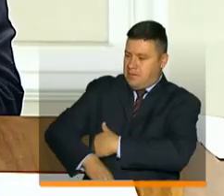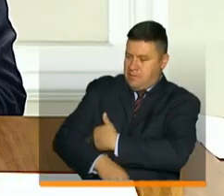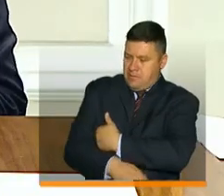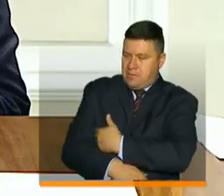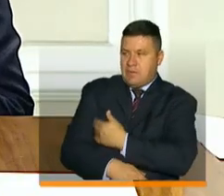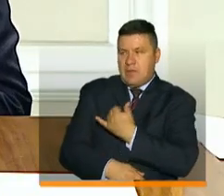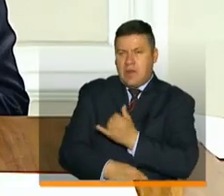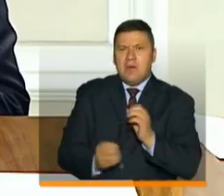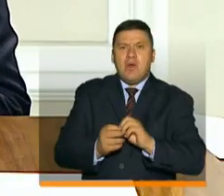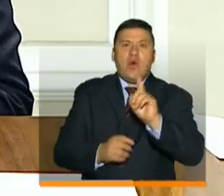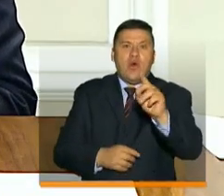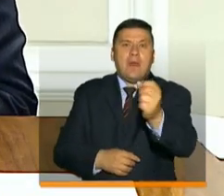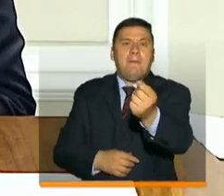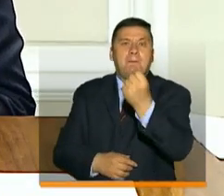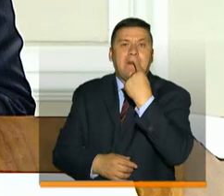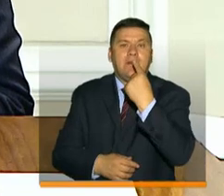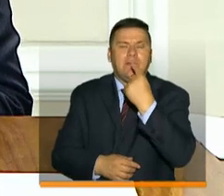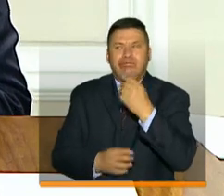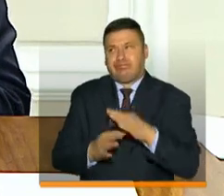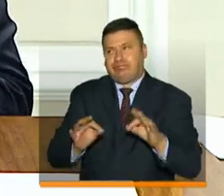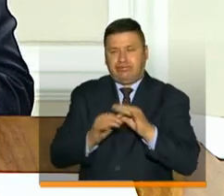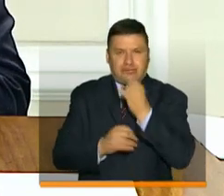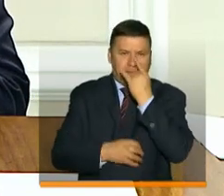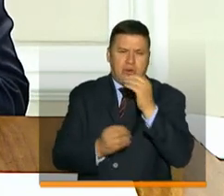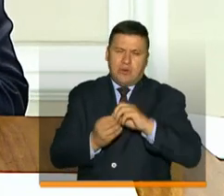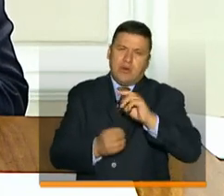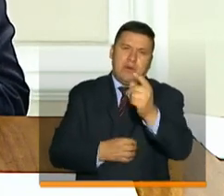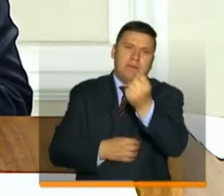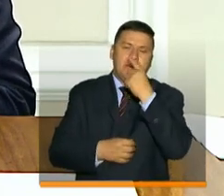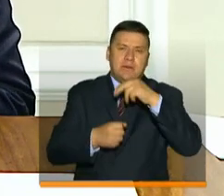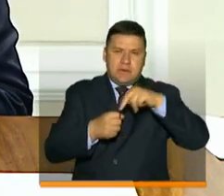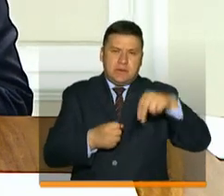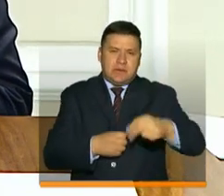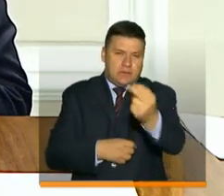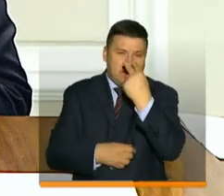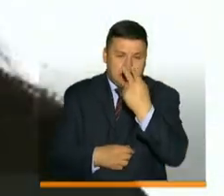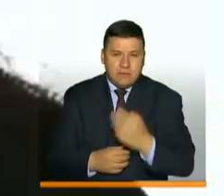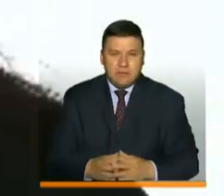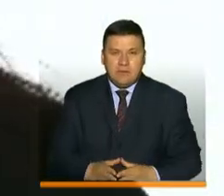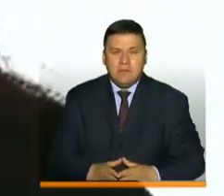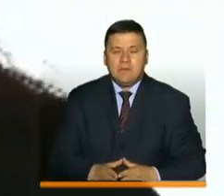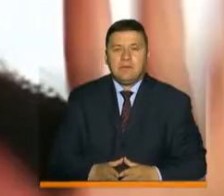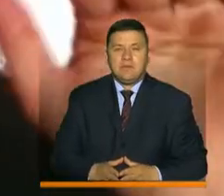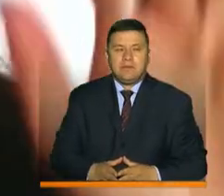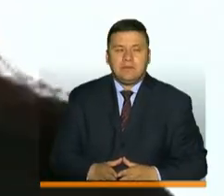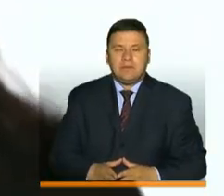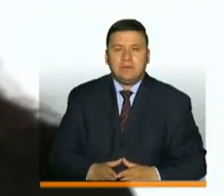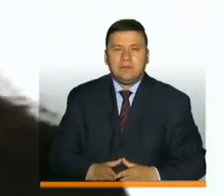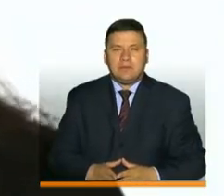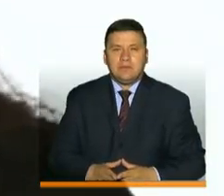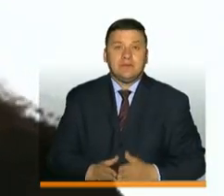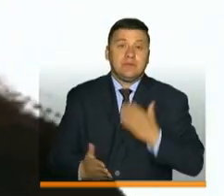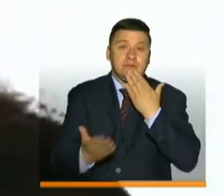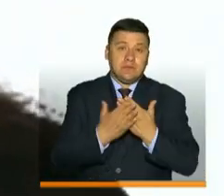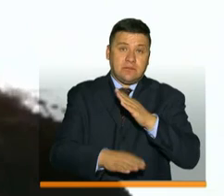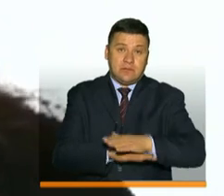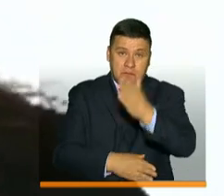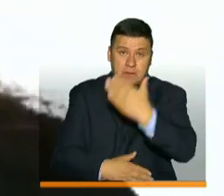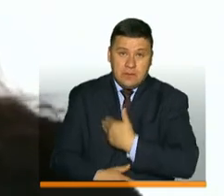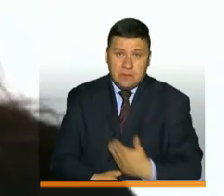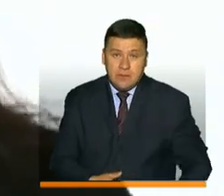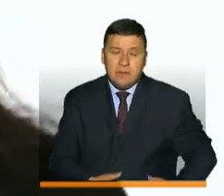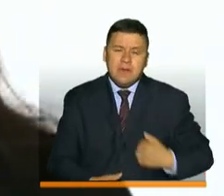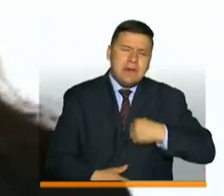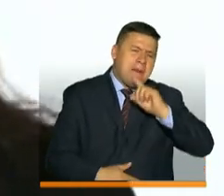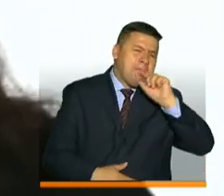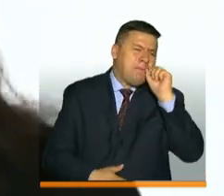también ha llegado otra pregunta muy interesante de los ciudadanos. Veámosla. Buenas tardes, señor presidente.